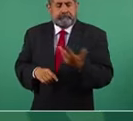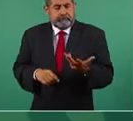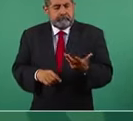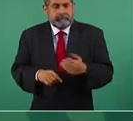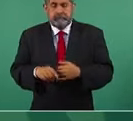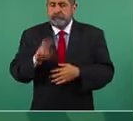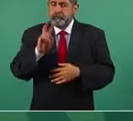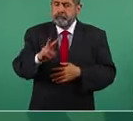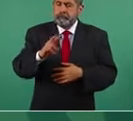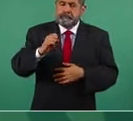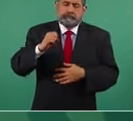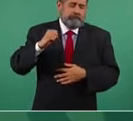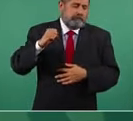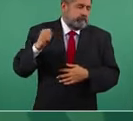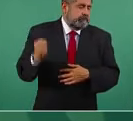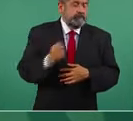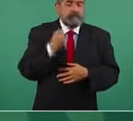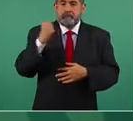Afortunadamente,